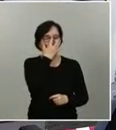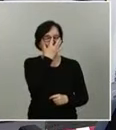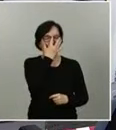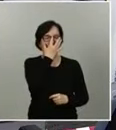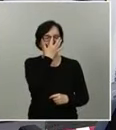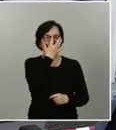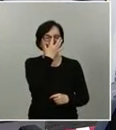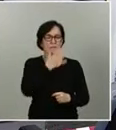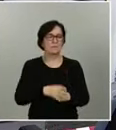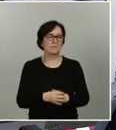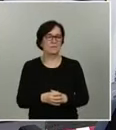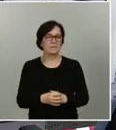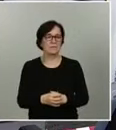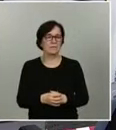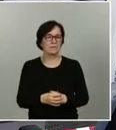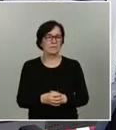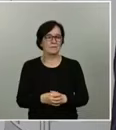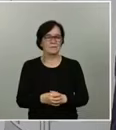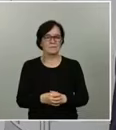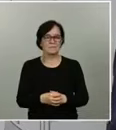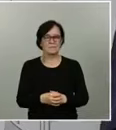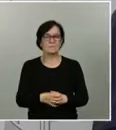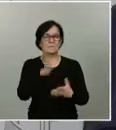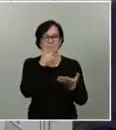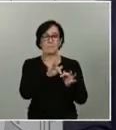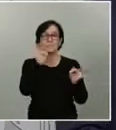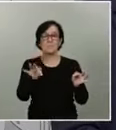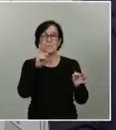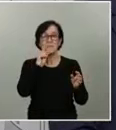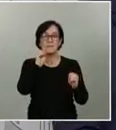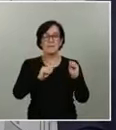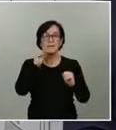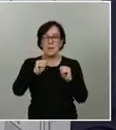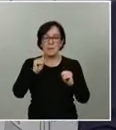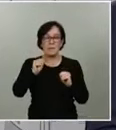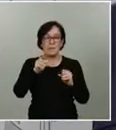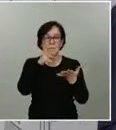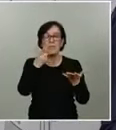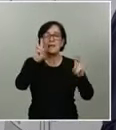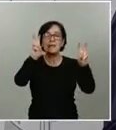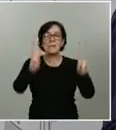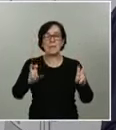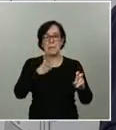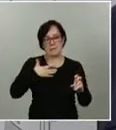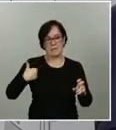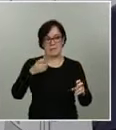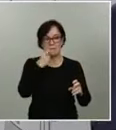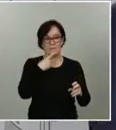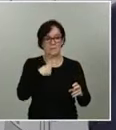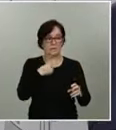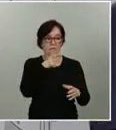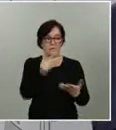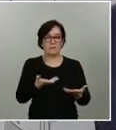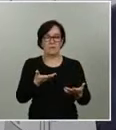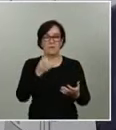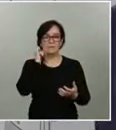No, sí. Pues simplemente yo creo que podemos pasar, si ustedes lo estiman oportuno, a aquellas cuestiones que nos quieran trasladar. Yo simplemente quisiera